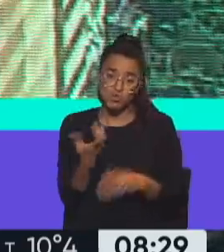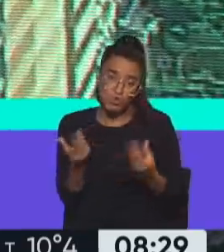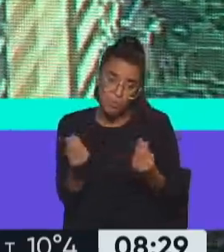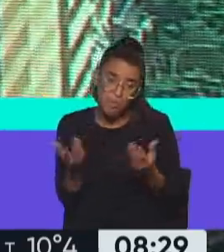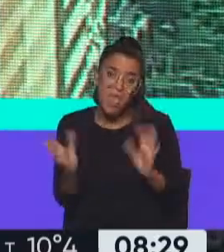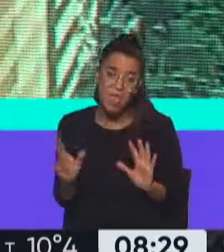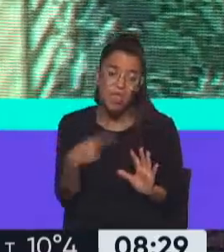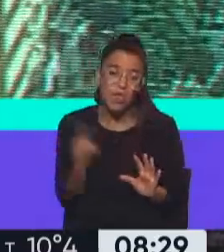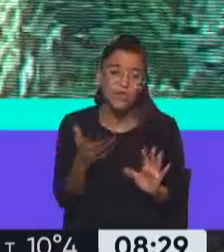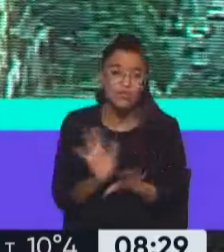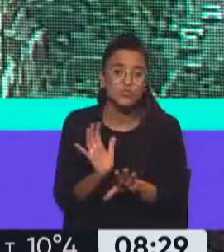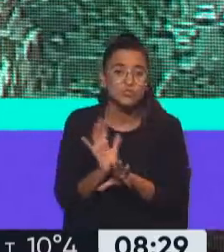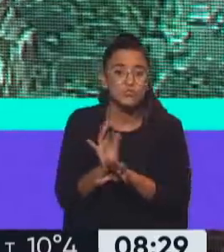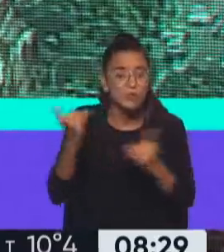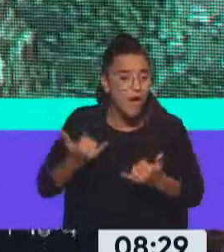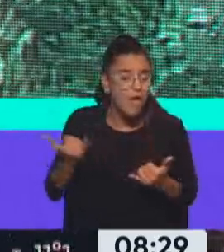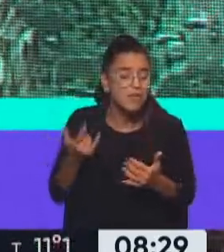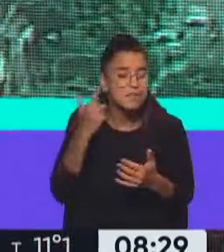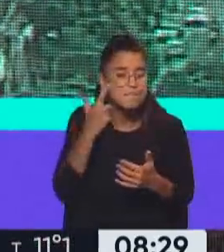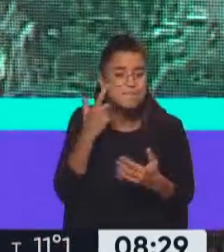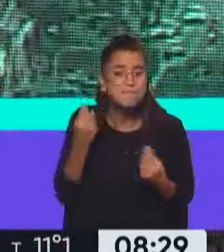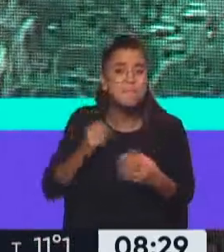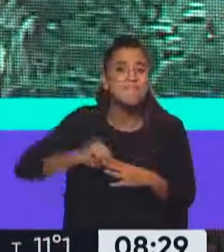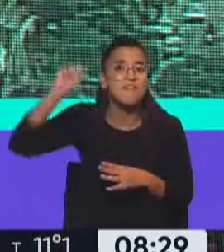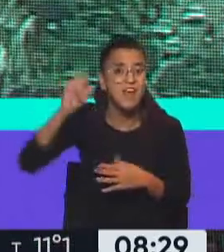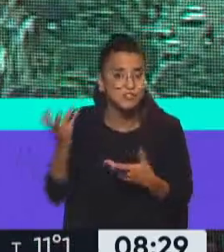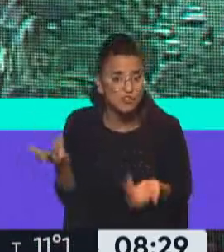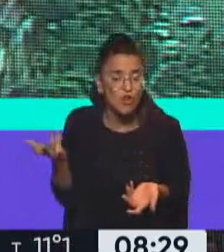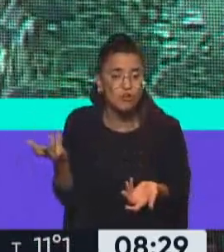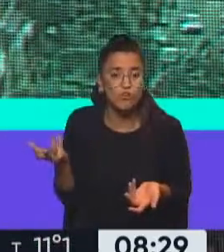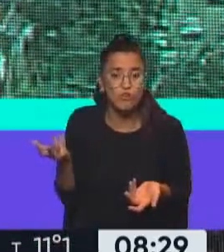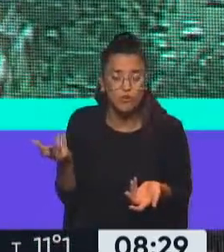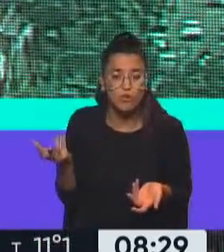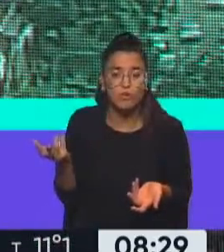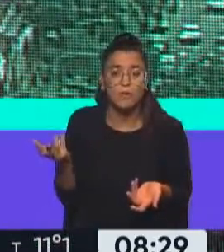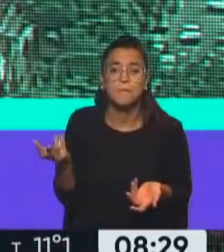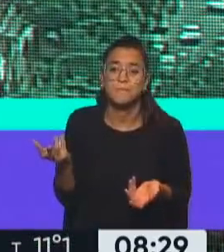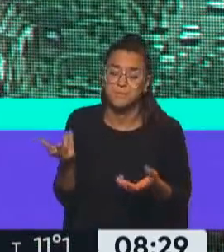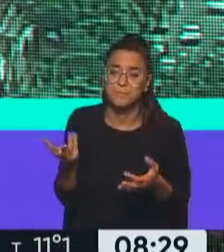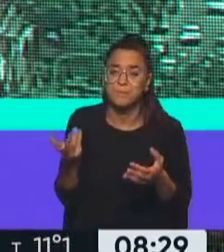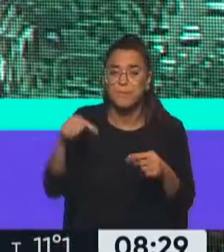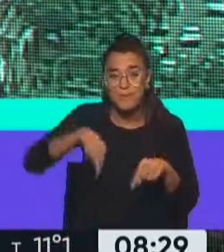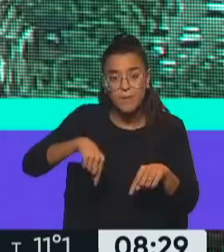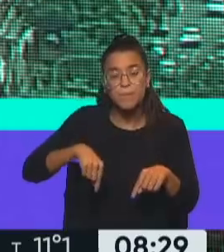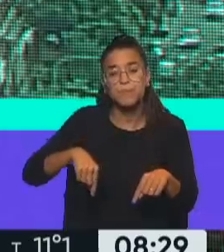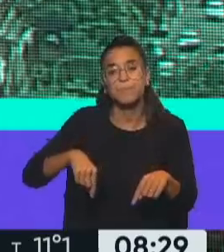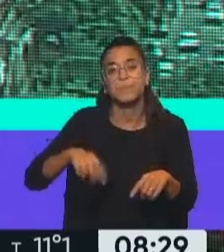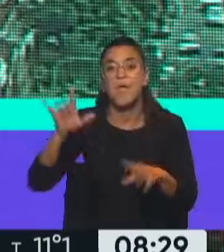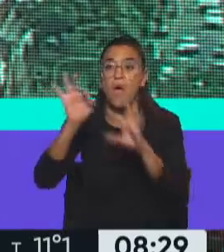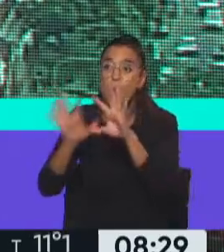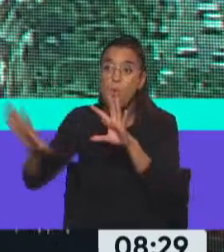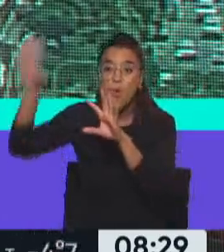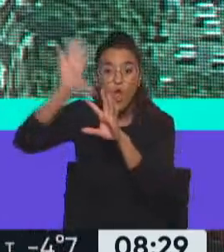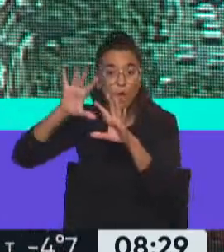que un fantasma, una presencia permanente, que es la inflación, se posiciona sobre Europa de